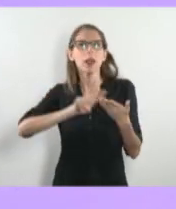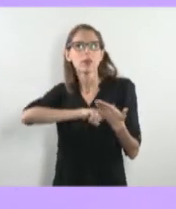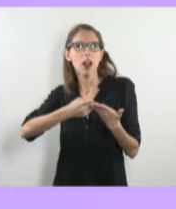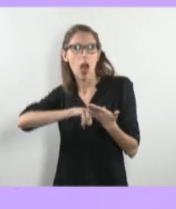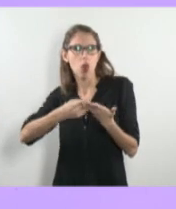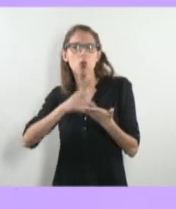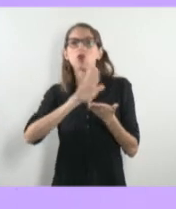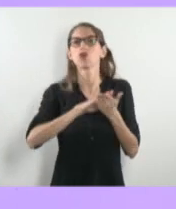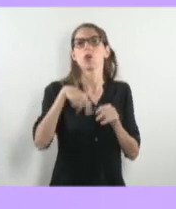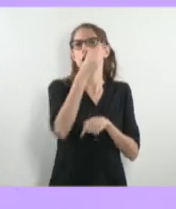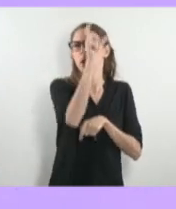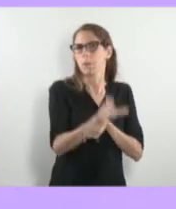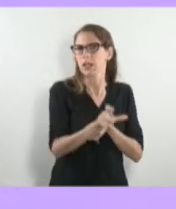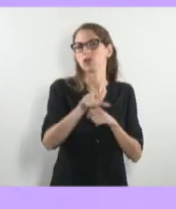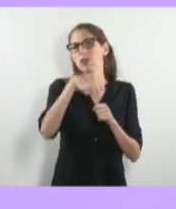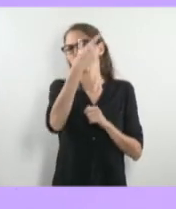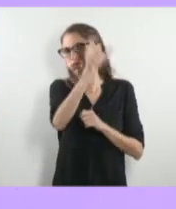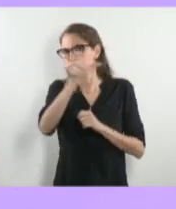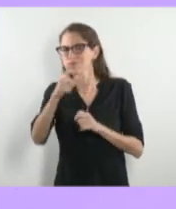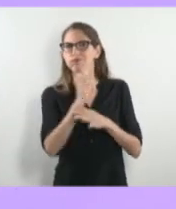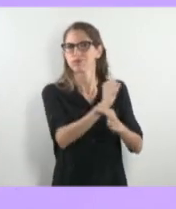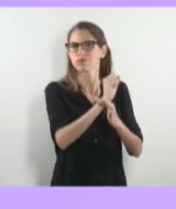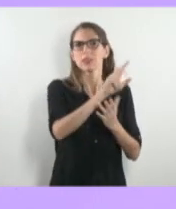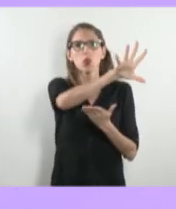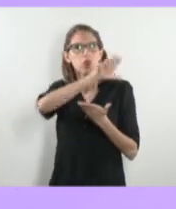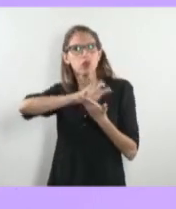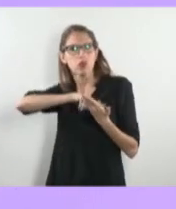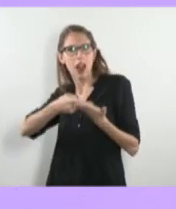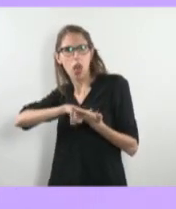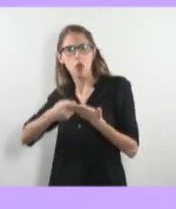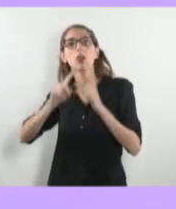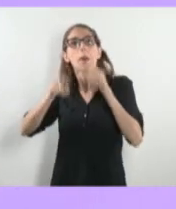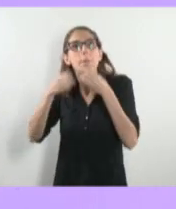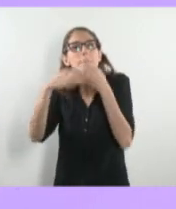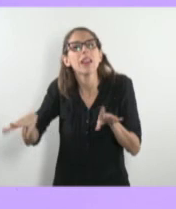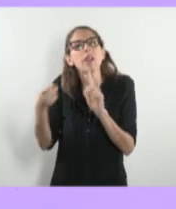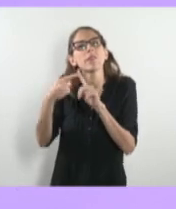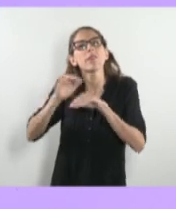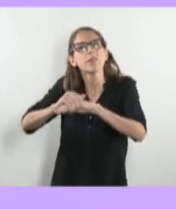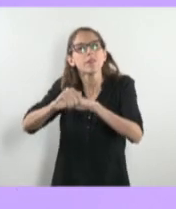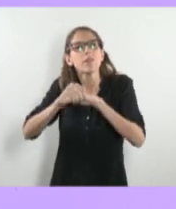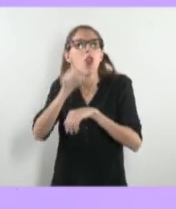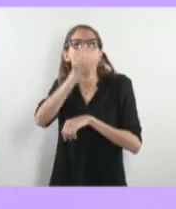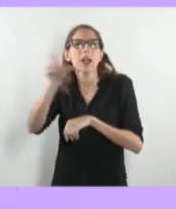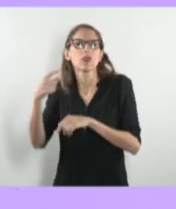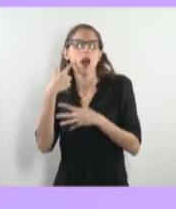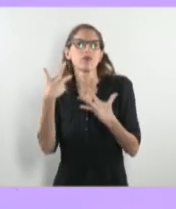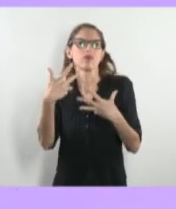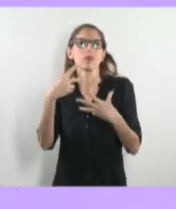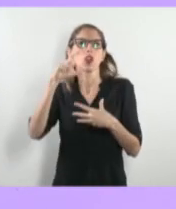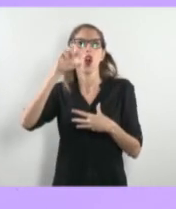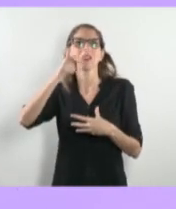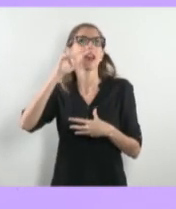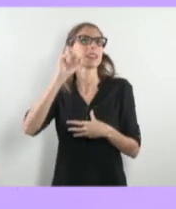Artaud, de Césaire, y comenzó su amistad con dos grandes de la literatura del siglo XX, como Julio Cortázar